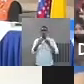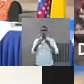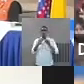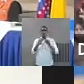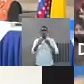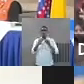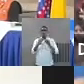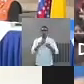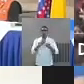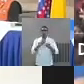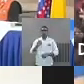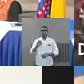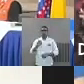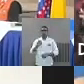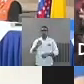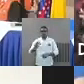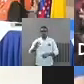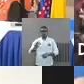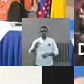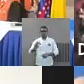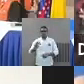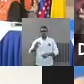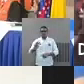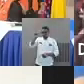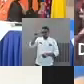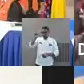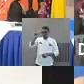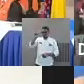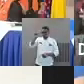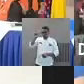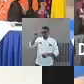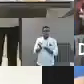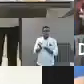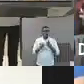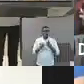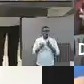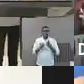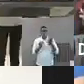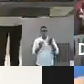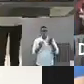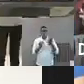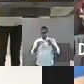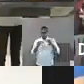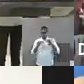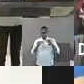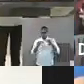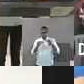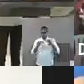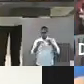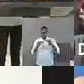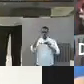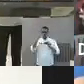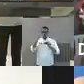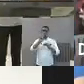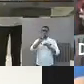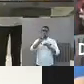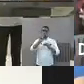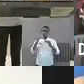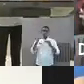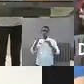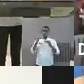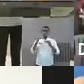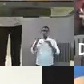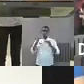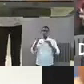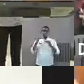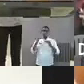de diferentes distinciones. Diploma honorífico cum laude y summa cum laude. El artículo 162 del Acuerdo Superior